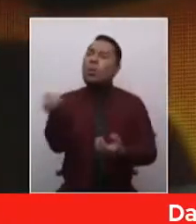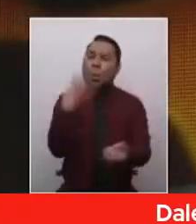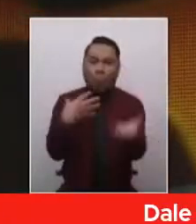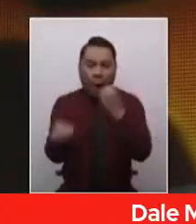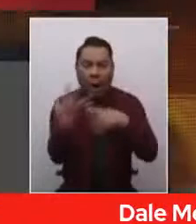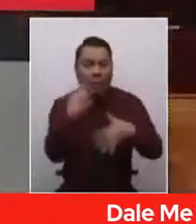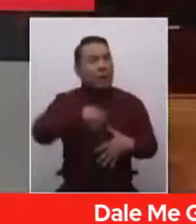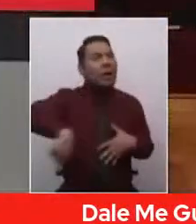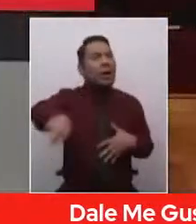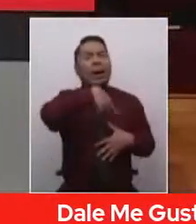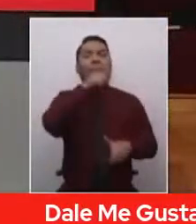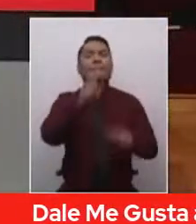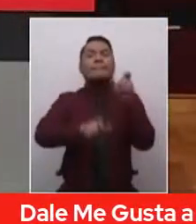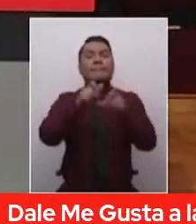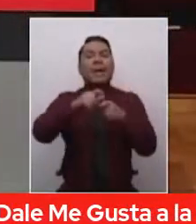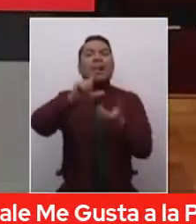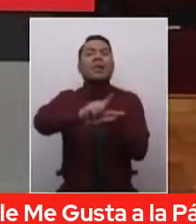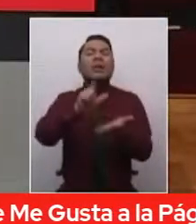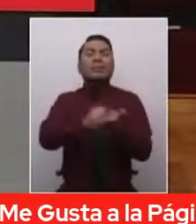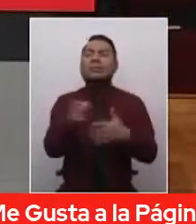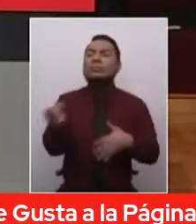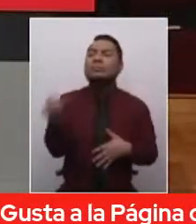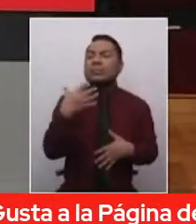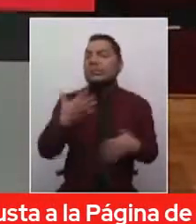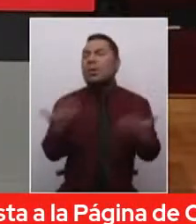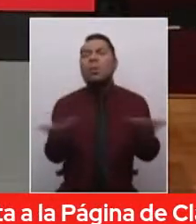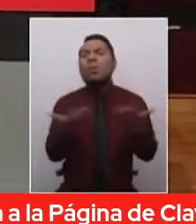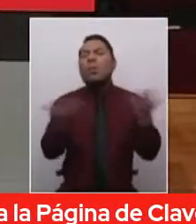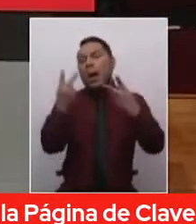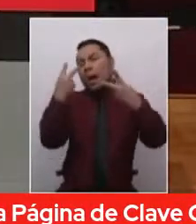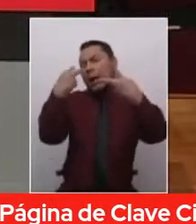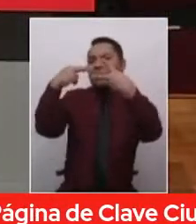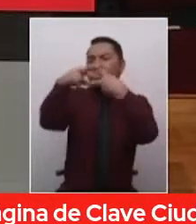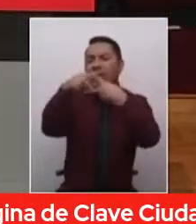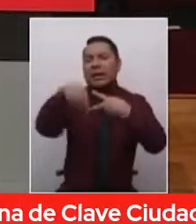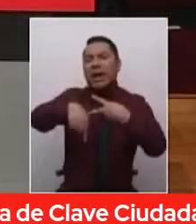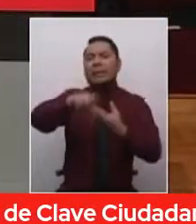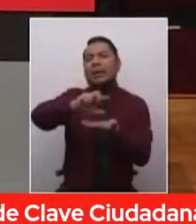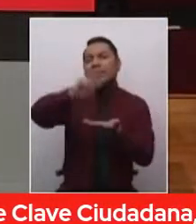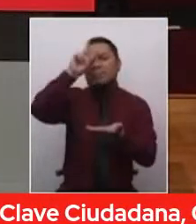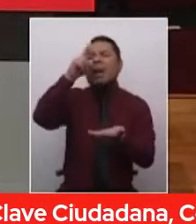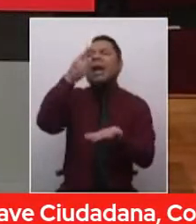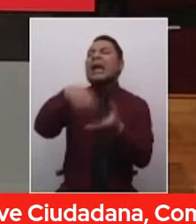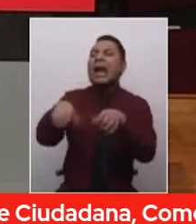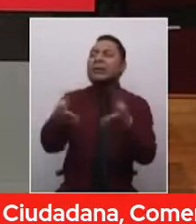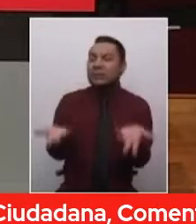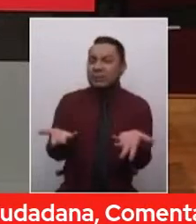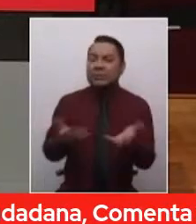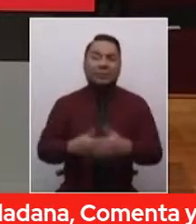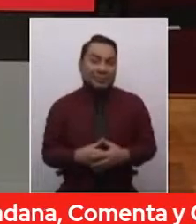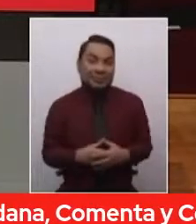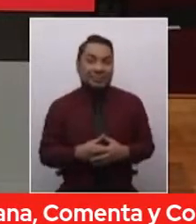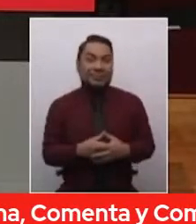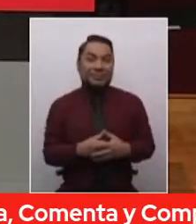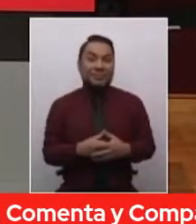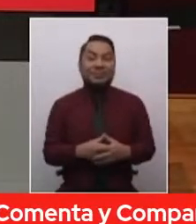y ciudadanas de Lima cuál es la visión que tienen para la capital peruana.